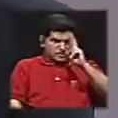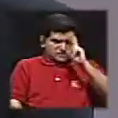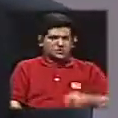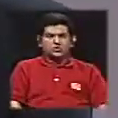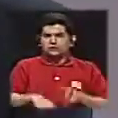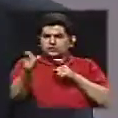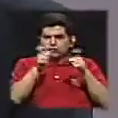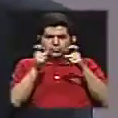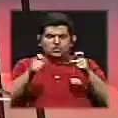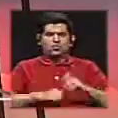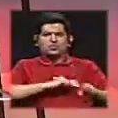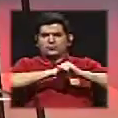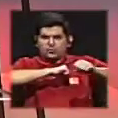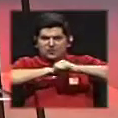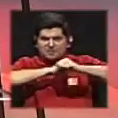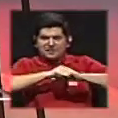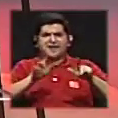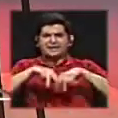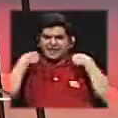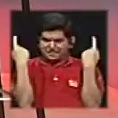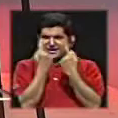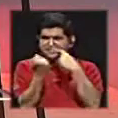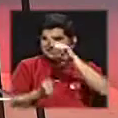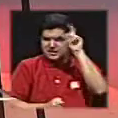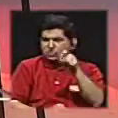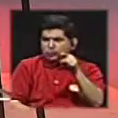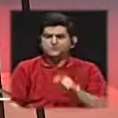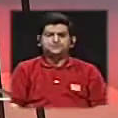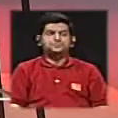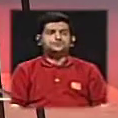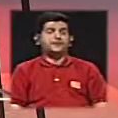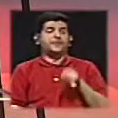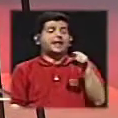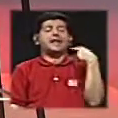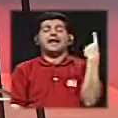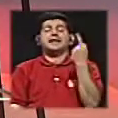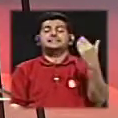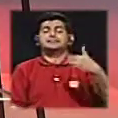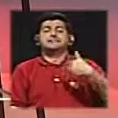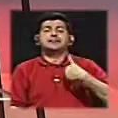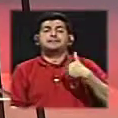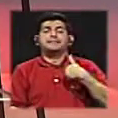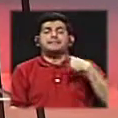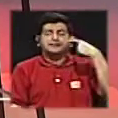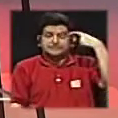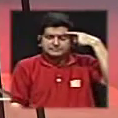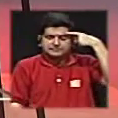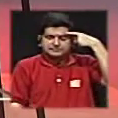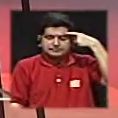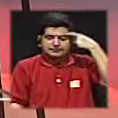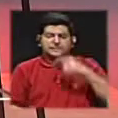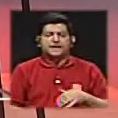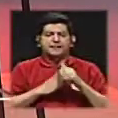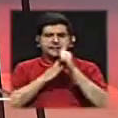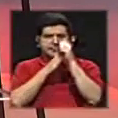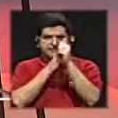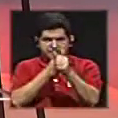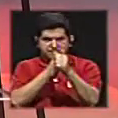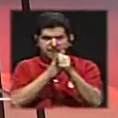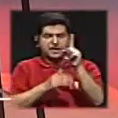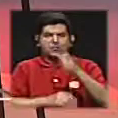tomaran control de la campaña y del partido. Lo que él siempre tuvo en mente fue encabezar